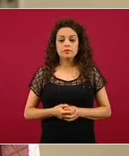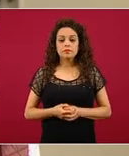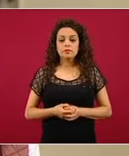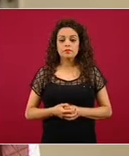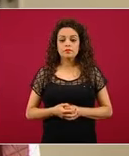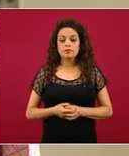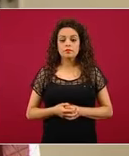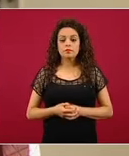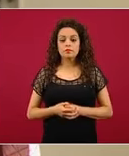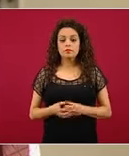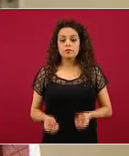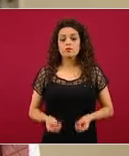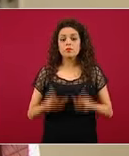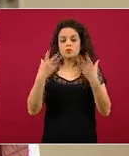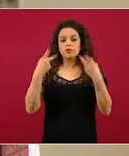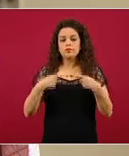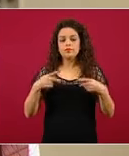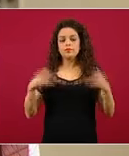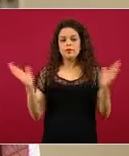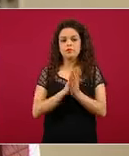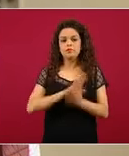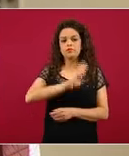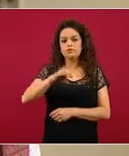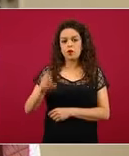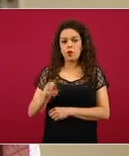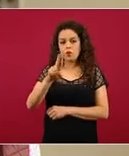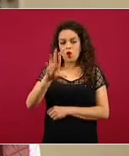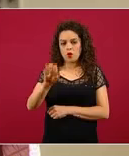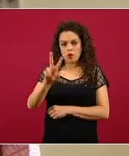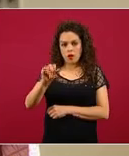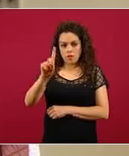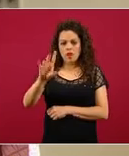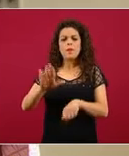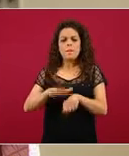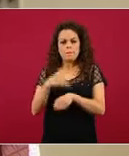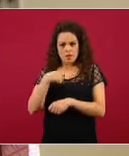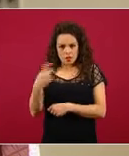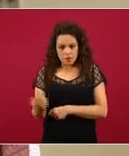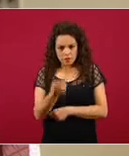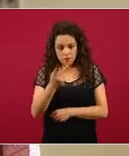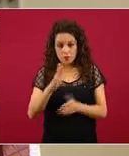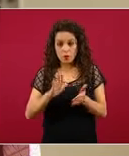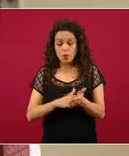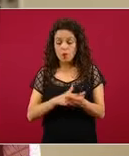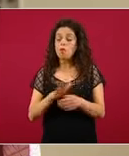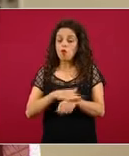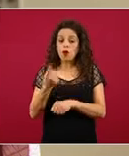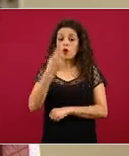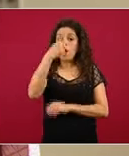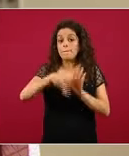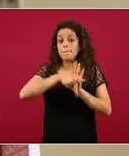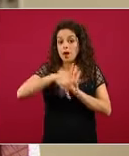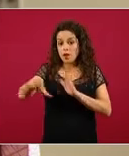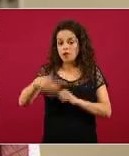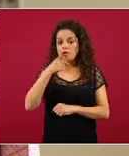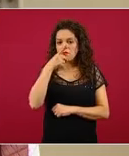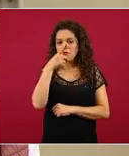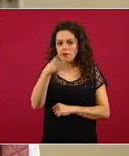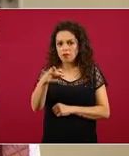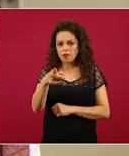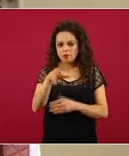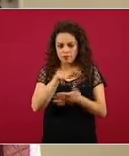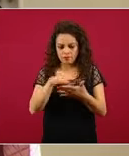que ha habido por COVID? Pregunto porque sacó un periódico una nota,